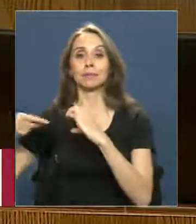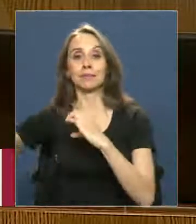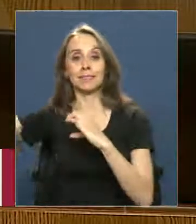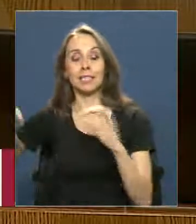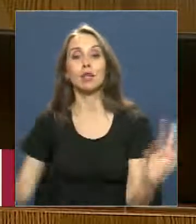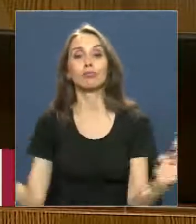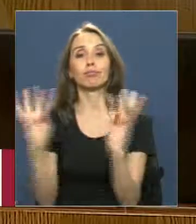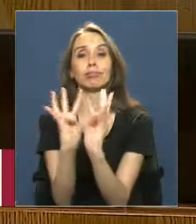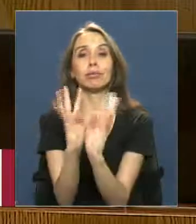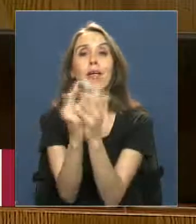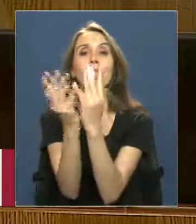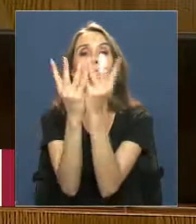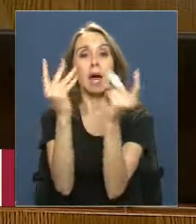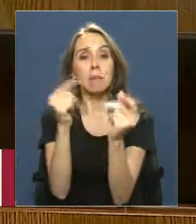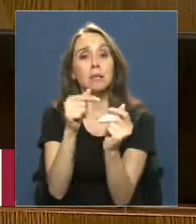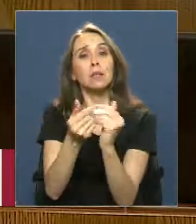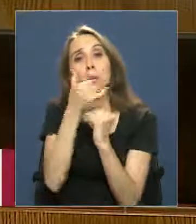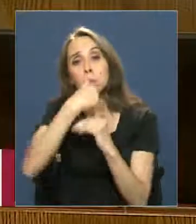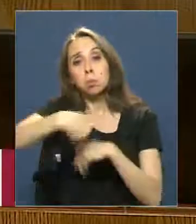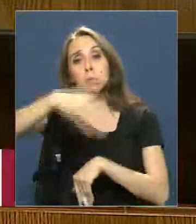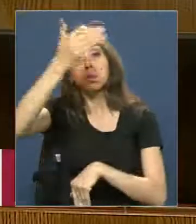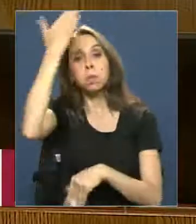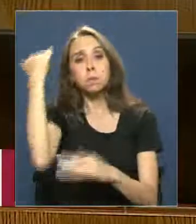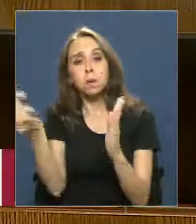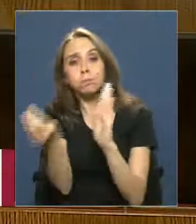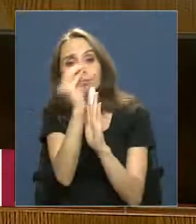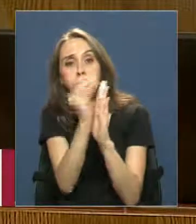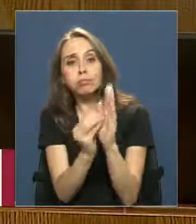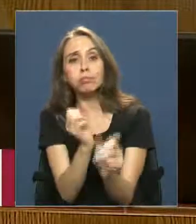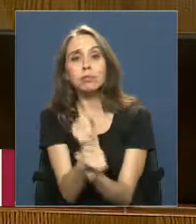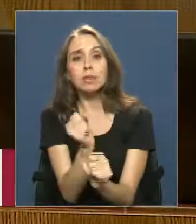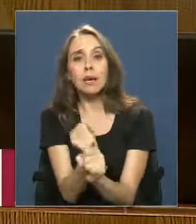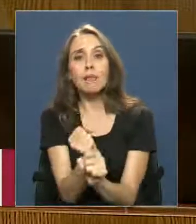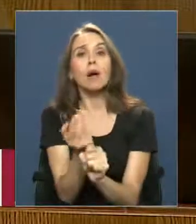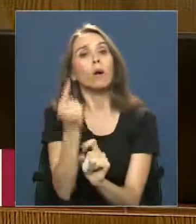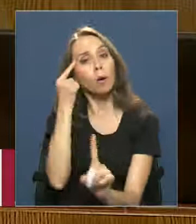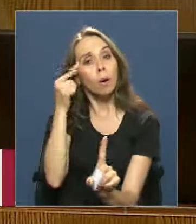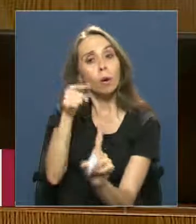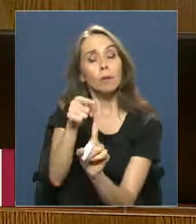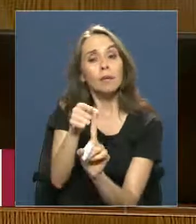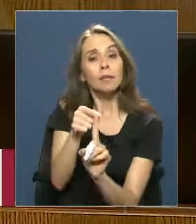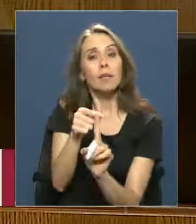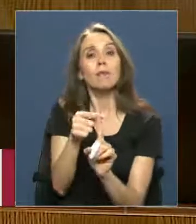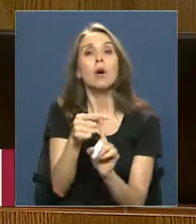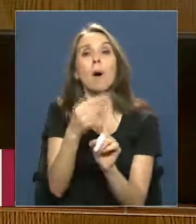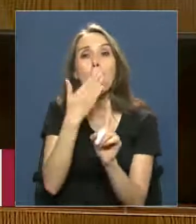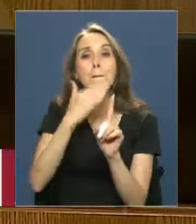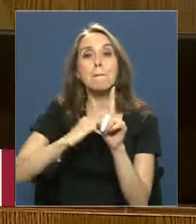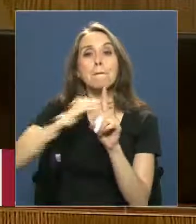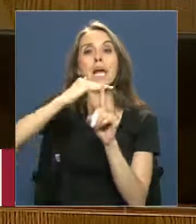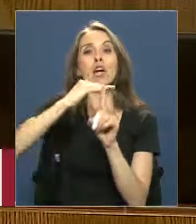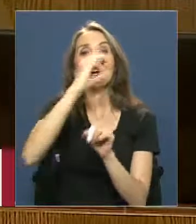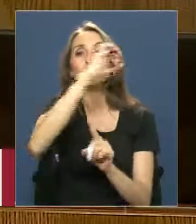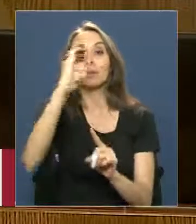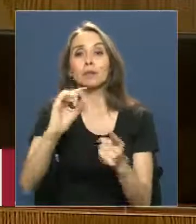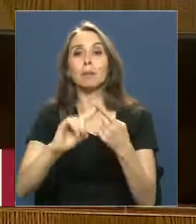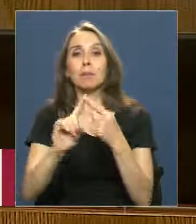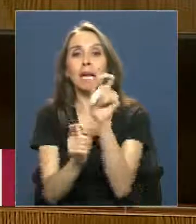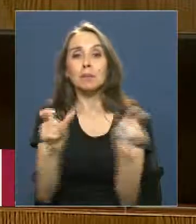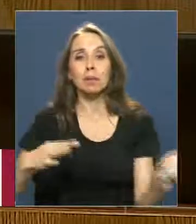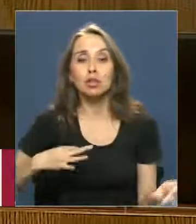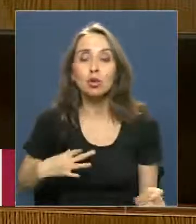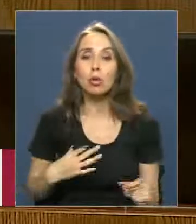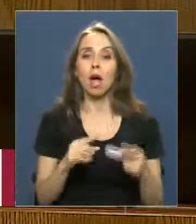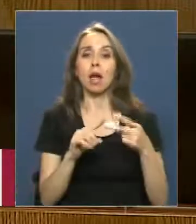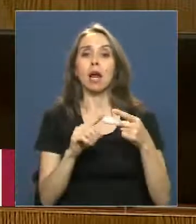trabajo que se viene realizando hace bastante tiempo con el objetivo de mejorar los indicadores de participación ciudadana, de transparencia,